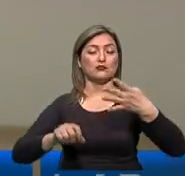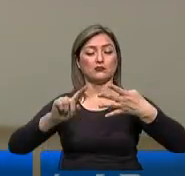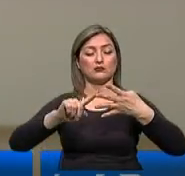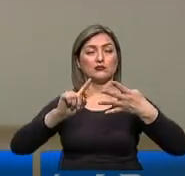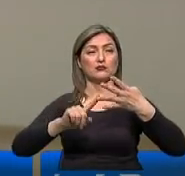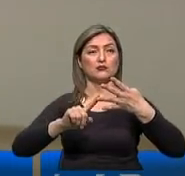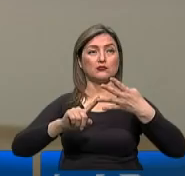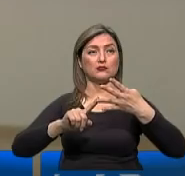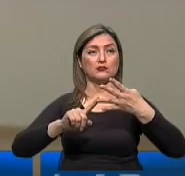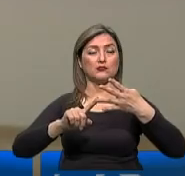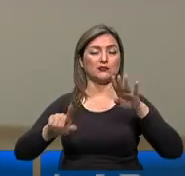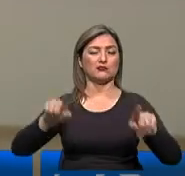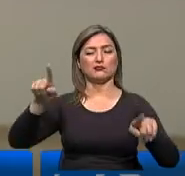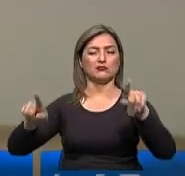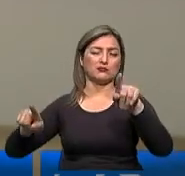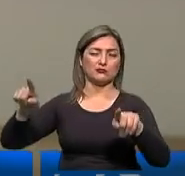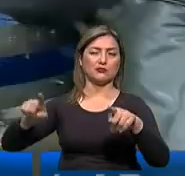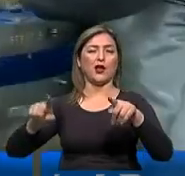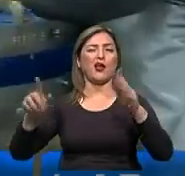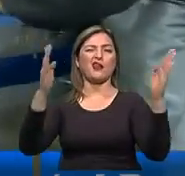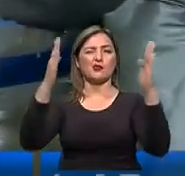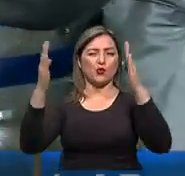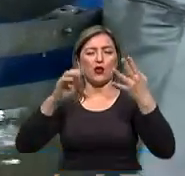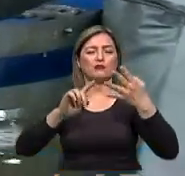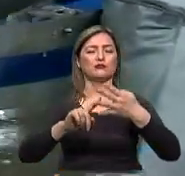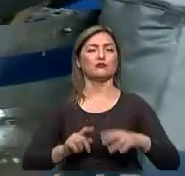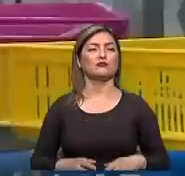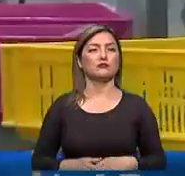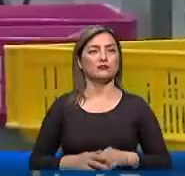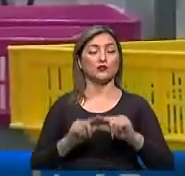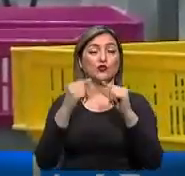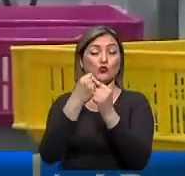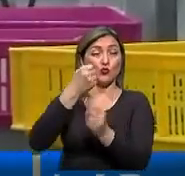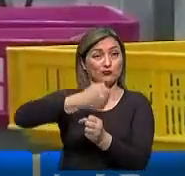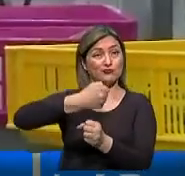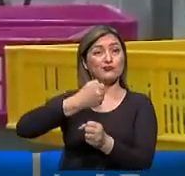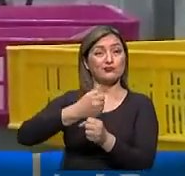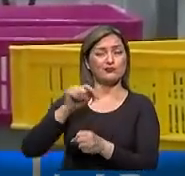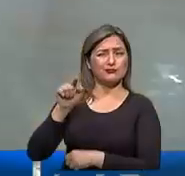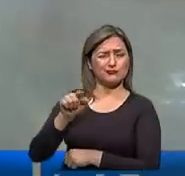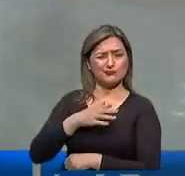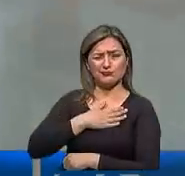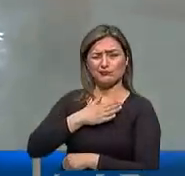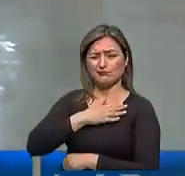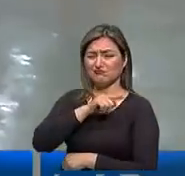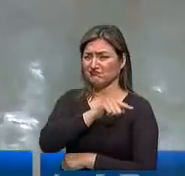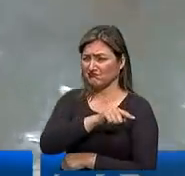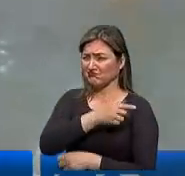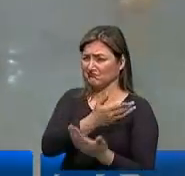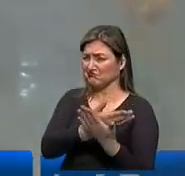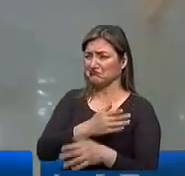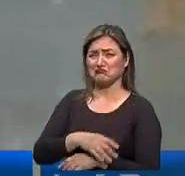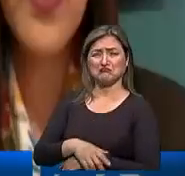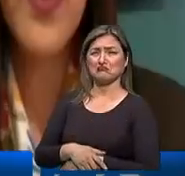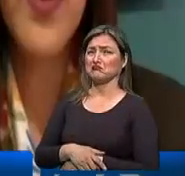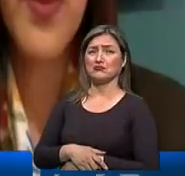trabajo opcional u ocasional. Sin embargo, desde el Frente de Trabajadores hay poca expectativa y cuestionan lo que podría,